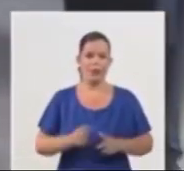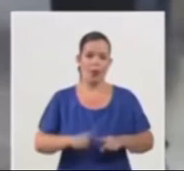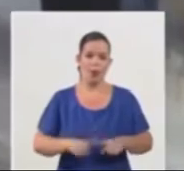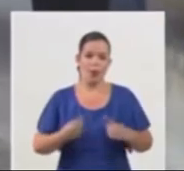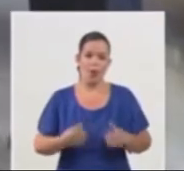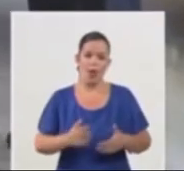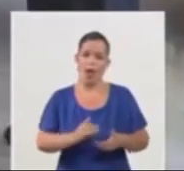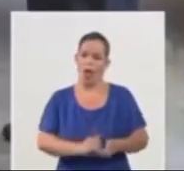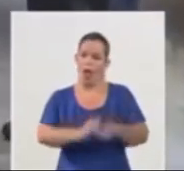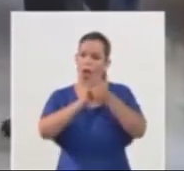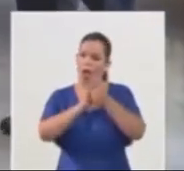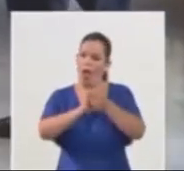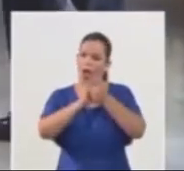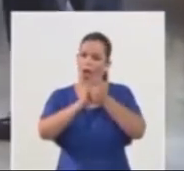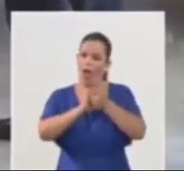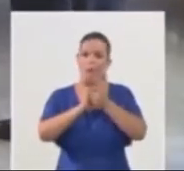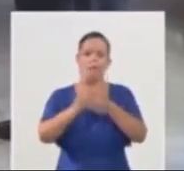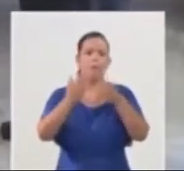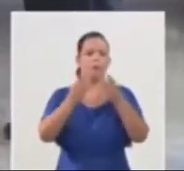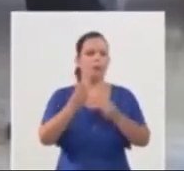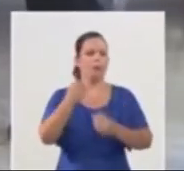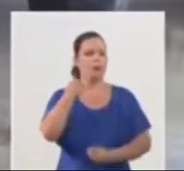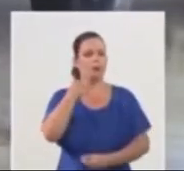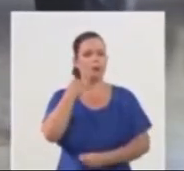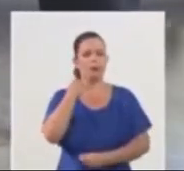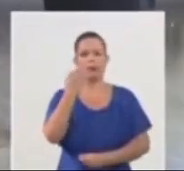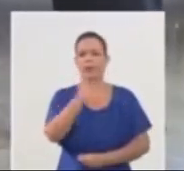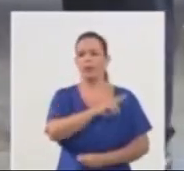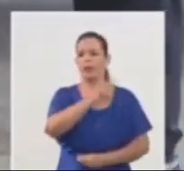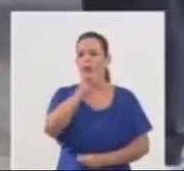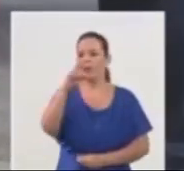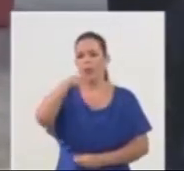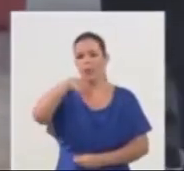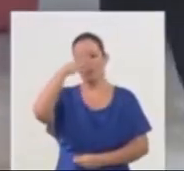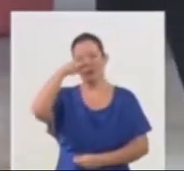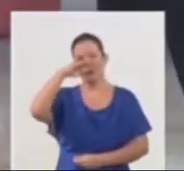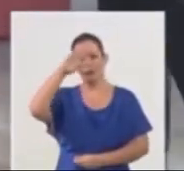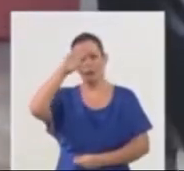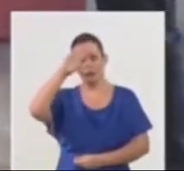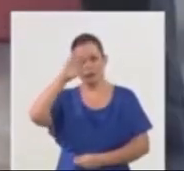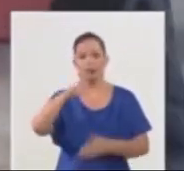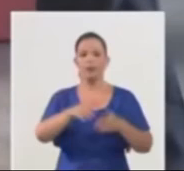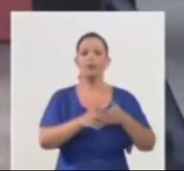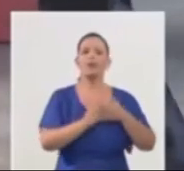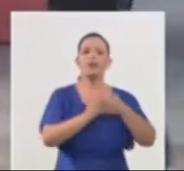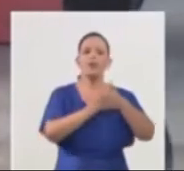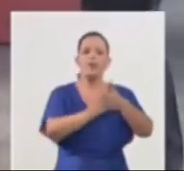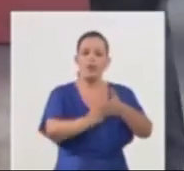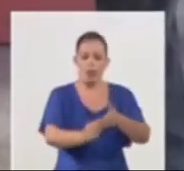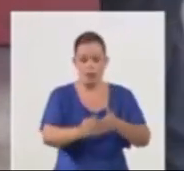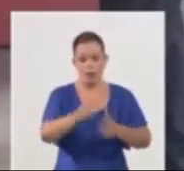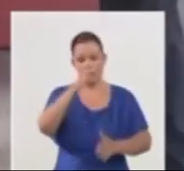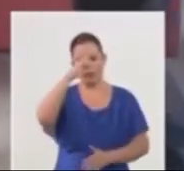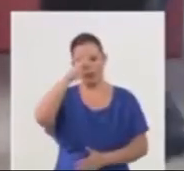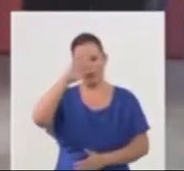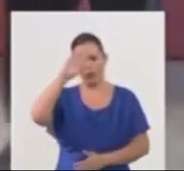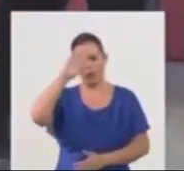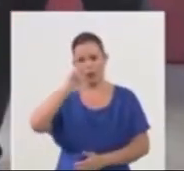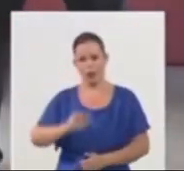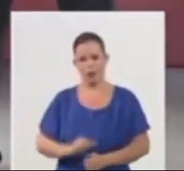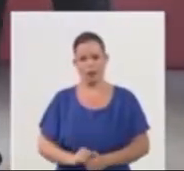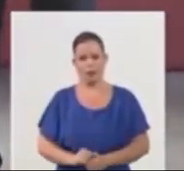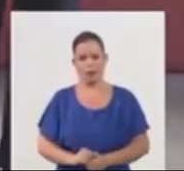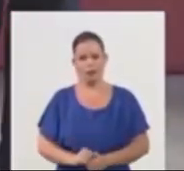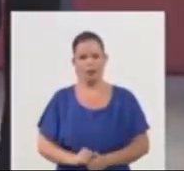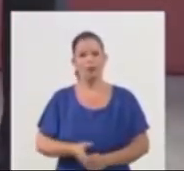de integración de los países de América Latina y el Caribe, y en el caso específico para Centroamérica, solo Nicaragua participa de